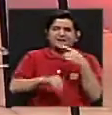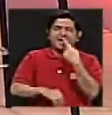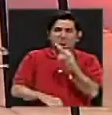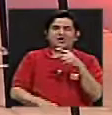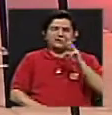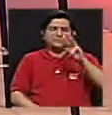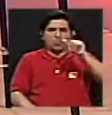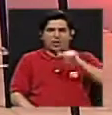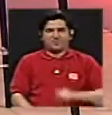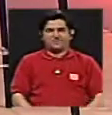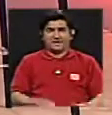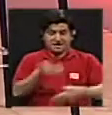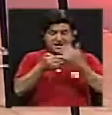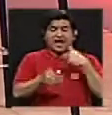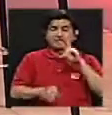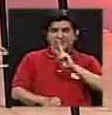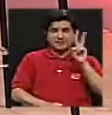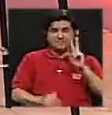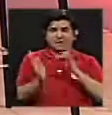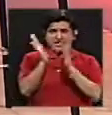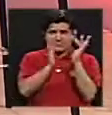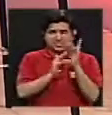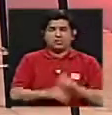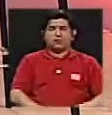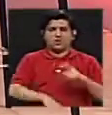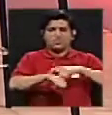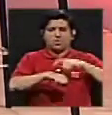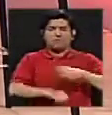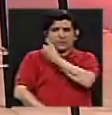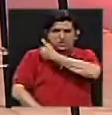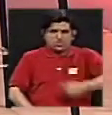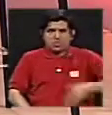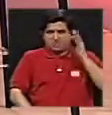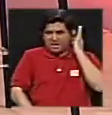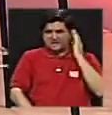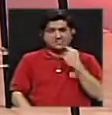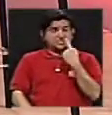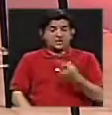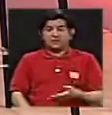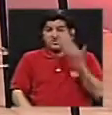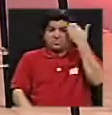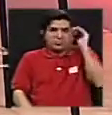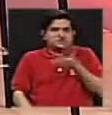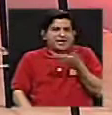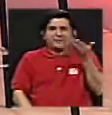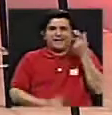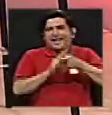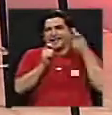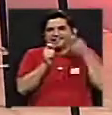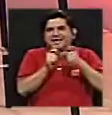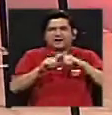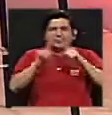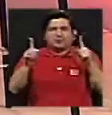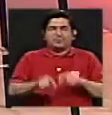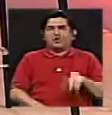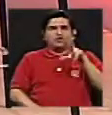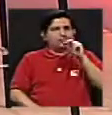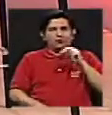señalaba don Walter, antes del 22 de abril, que fue la fecha en que la presidenta declaró, no sabemos qué cosa, pero que ya no iba a la